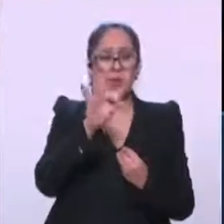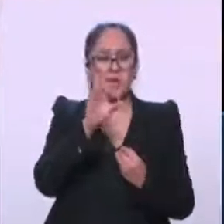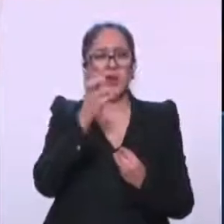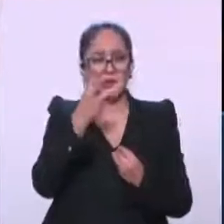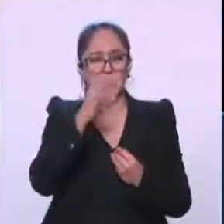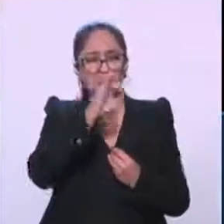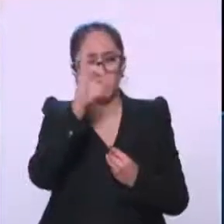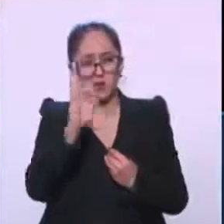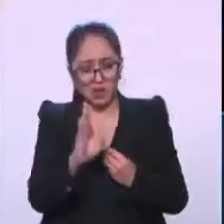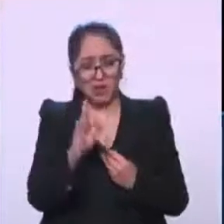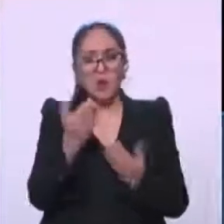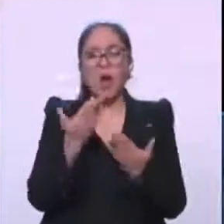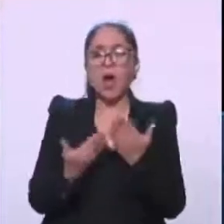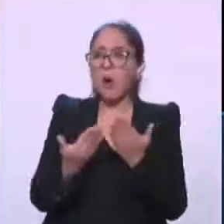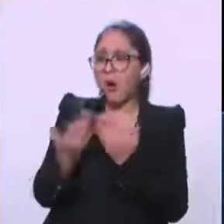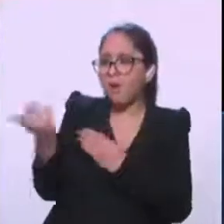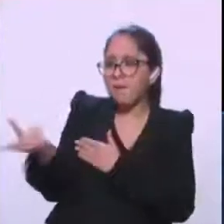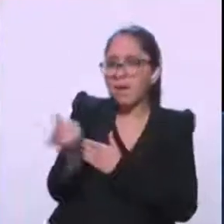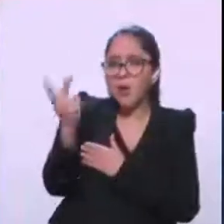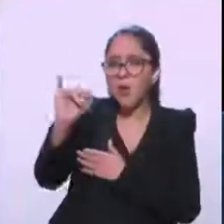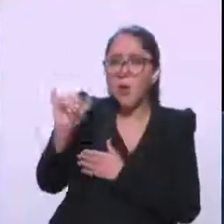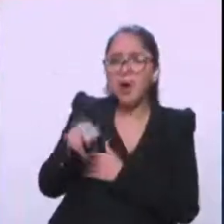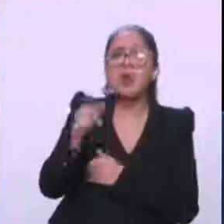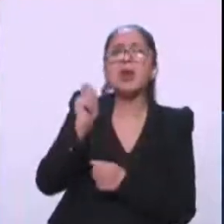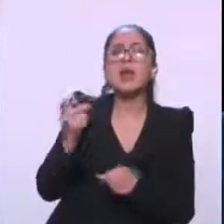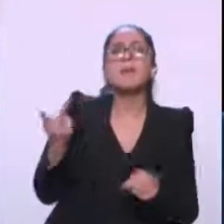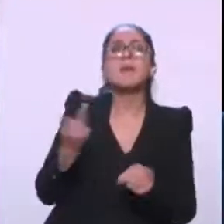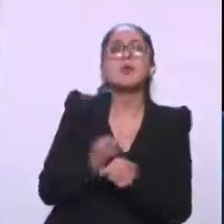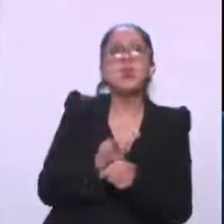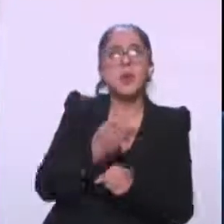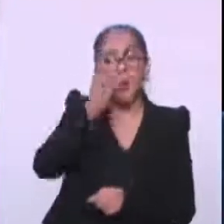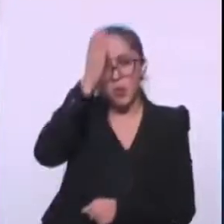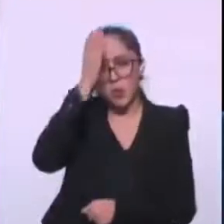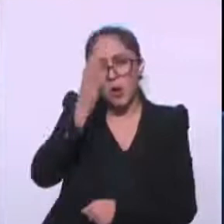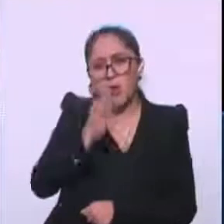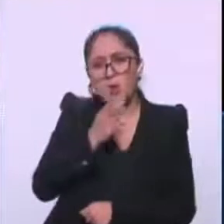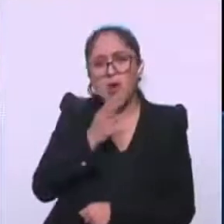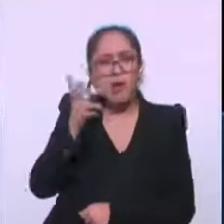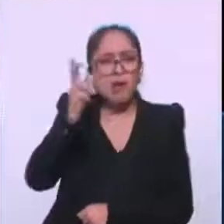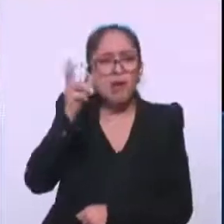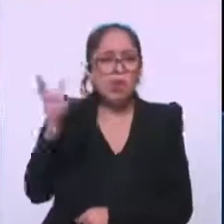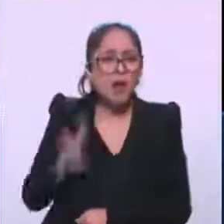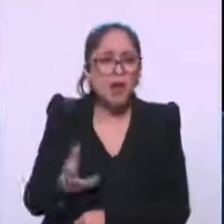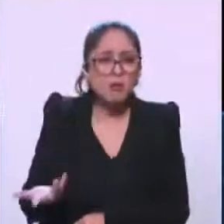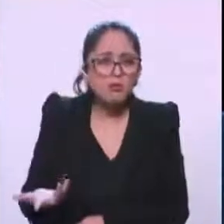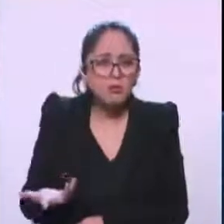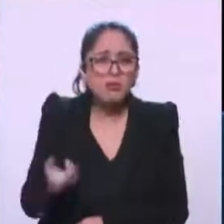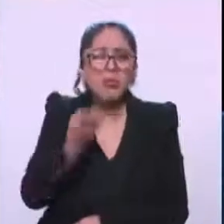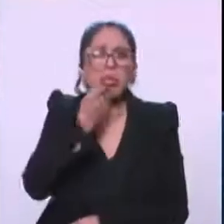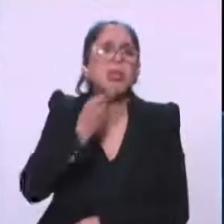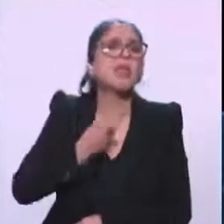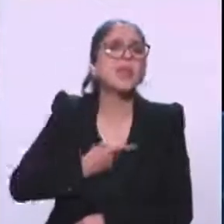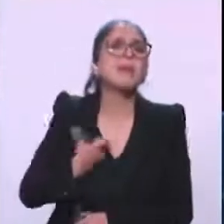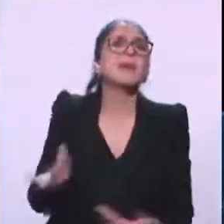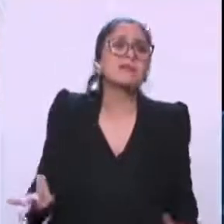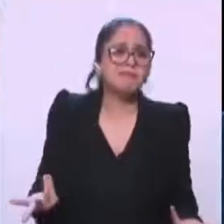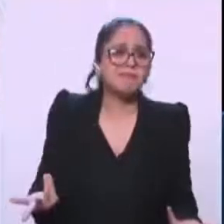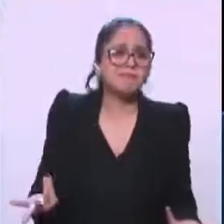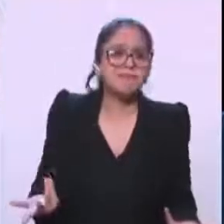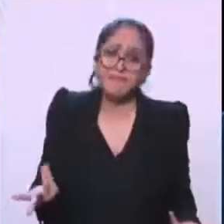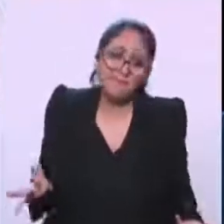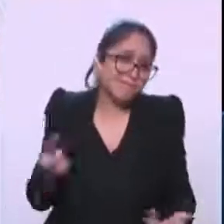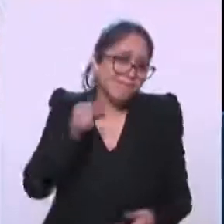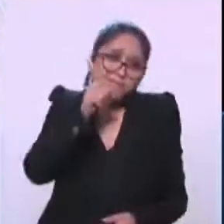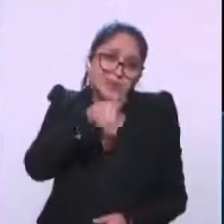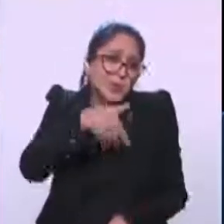dime, Juan, ¿qué pasó en Hidalgo y en Coahuila? Así es. Tú dime, o sea, tú dime nada más qué pasó ahí. Y se supone que son los mismos